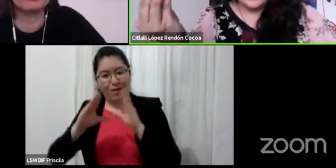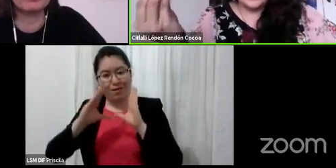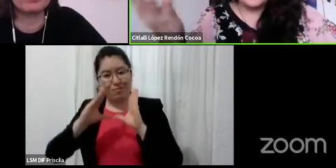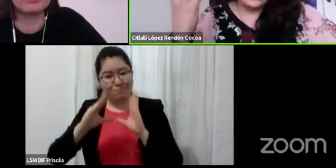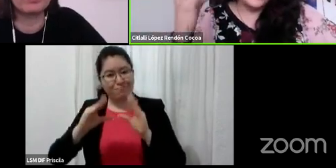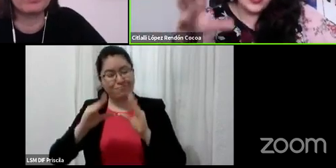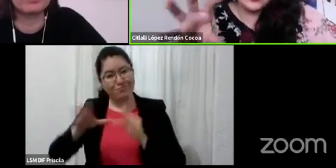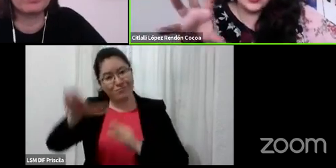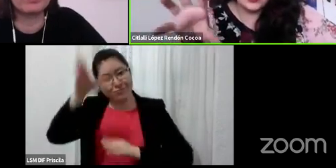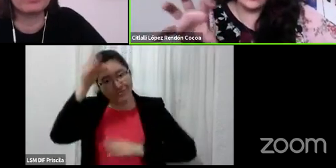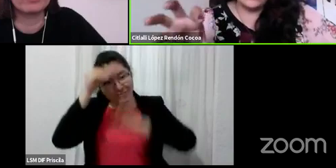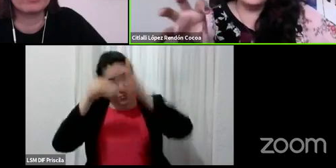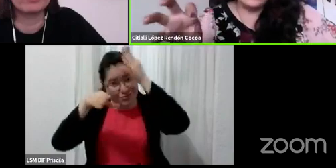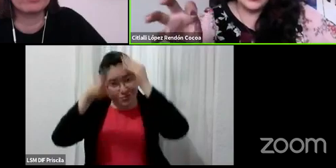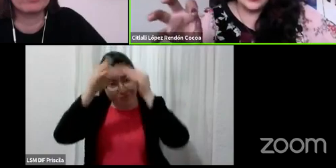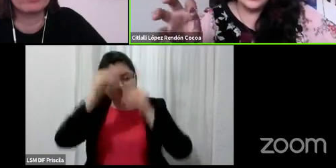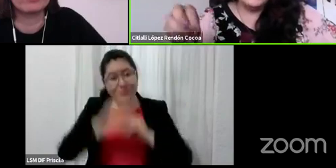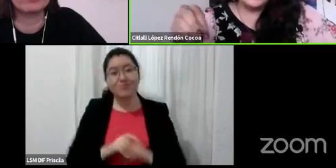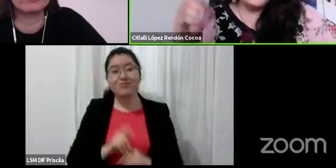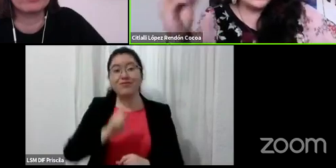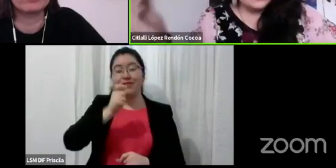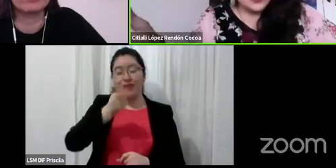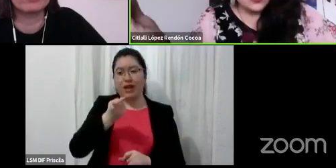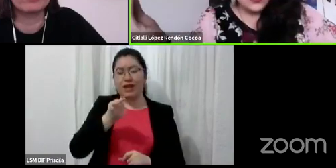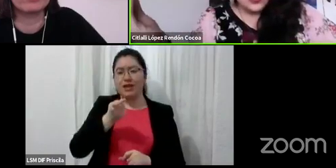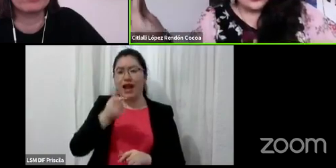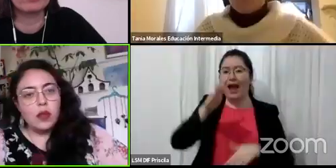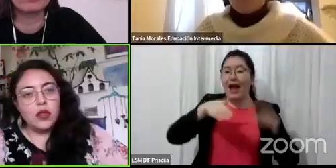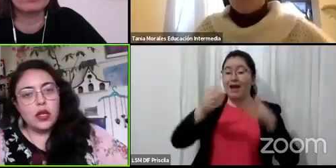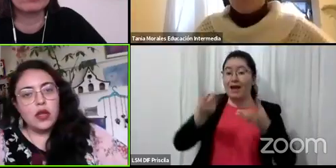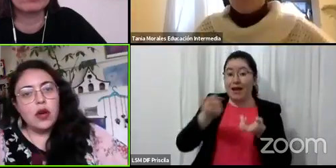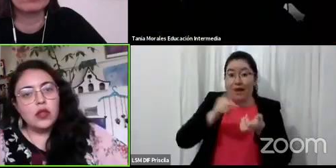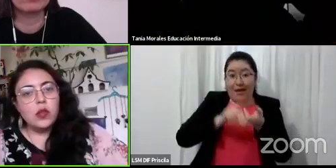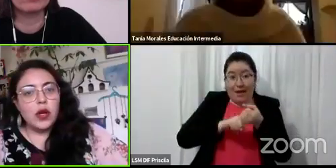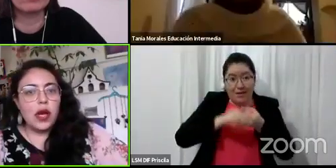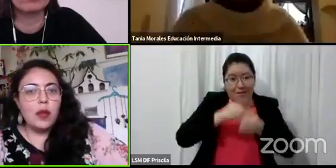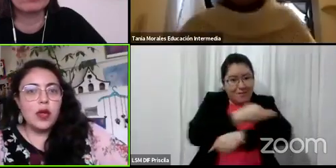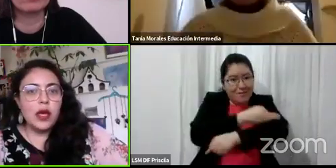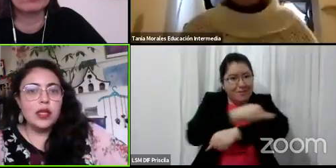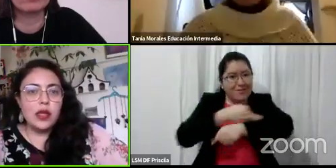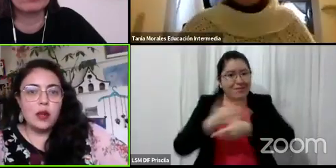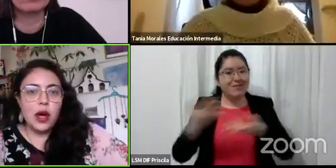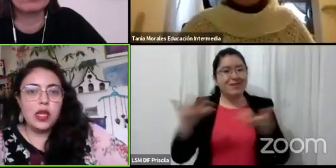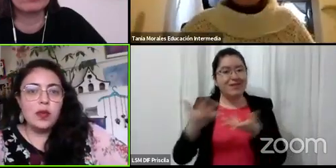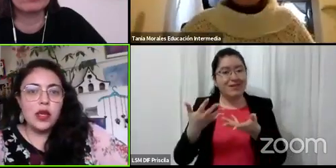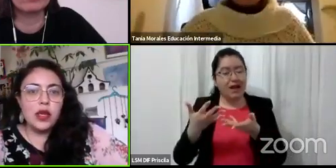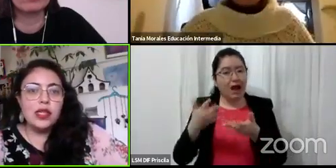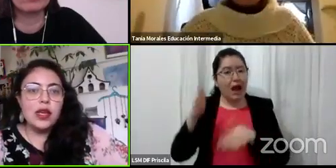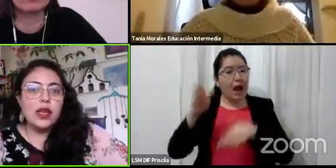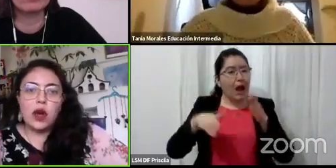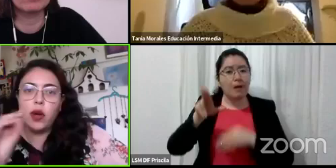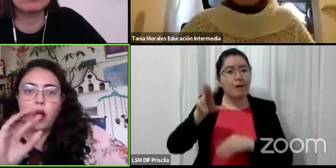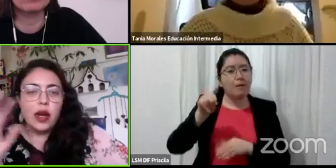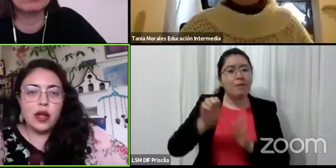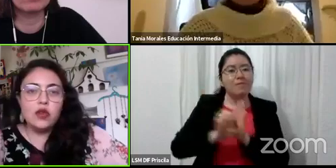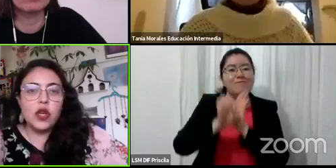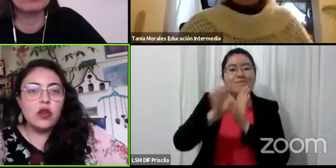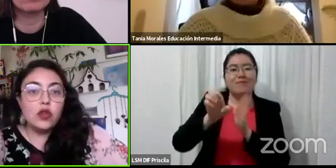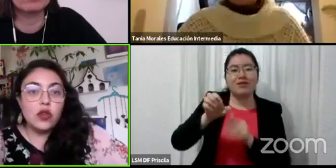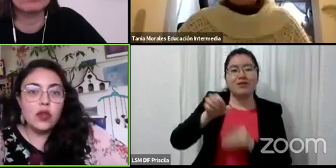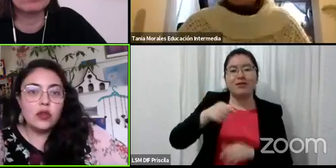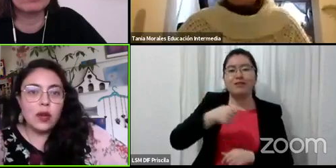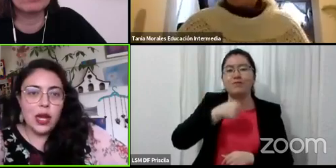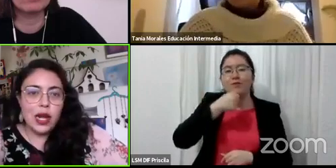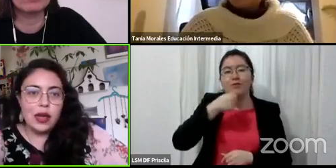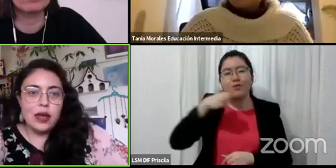de aprendizaje suelen ser entornos familiares, pero muchas veces no. Hemos tenido casos, por ejemplo, de mujeres mayores que cuidan a niños que